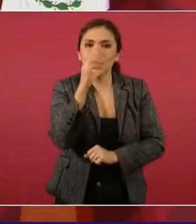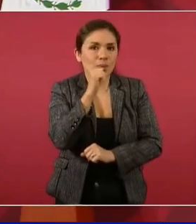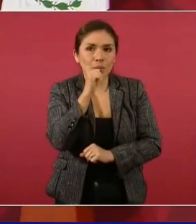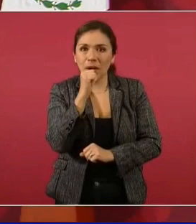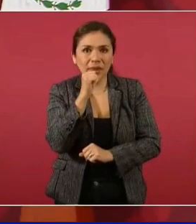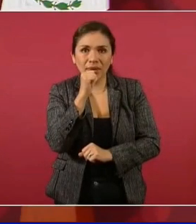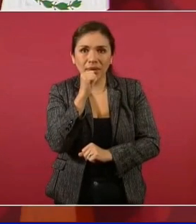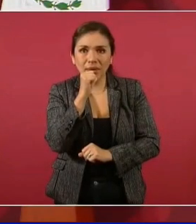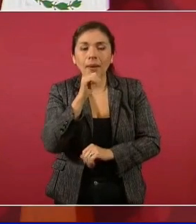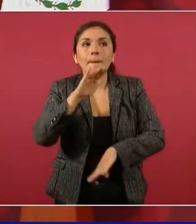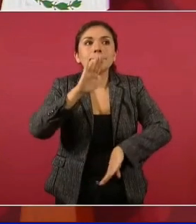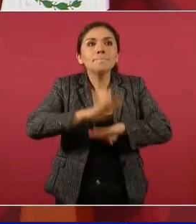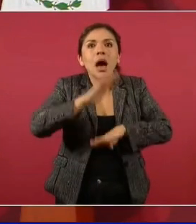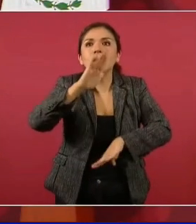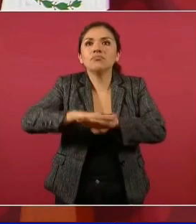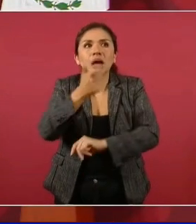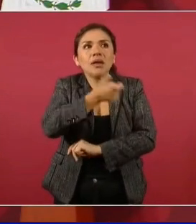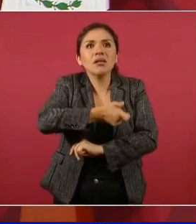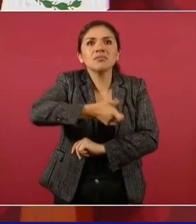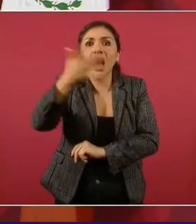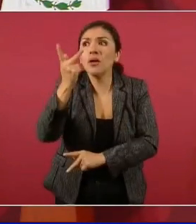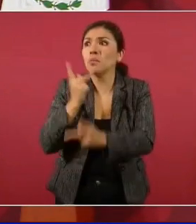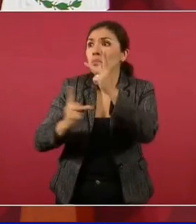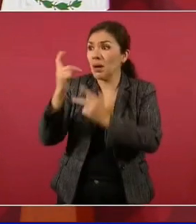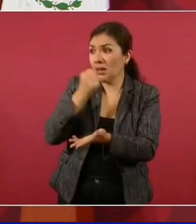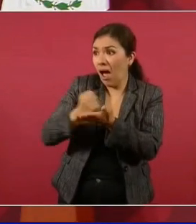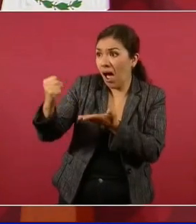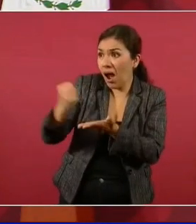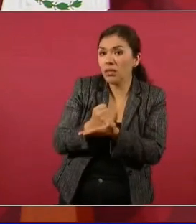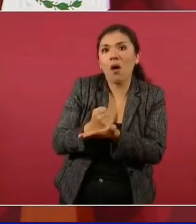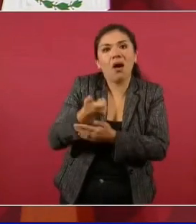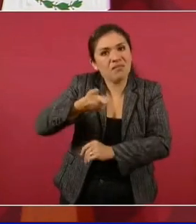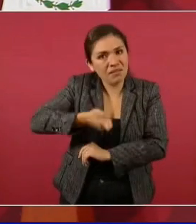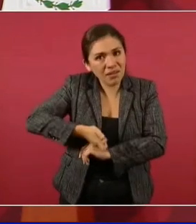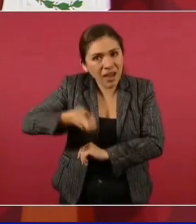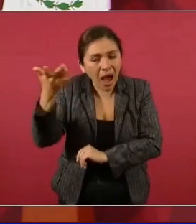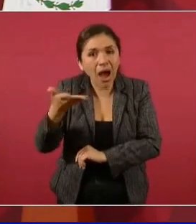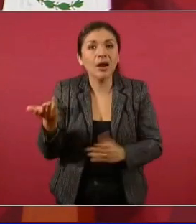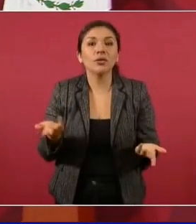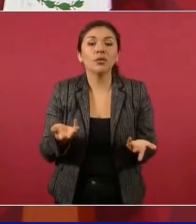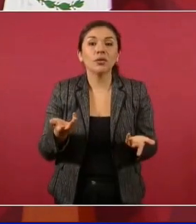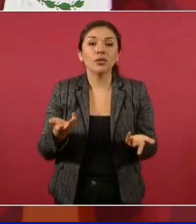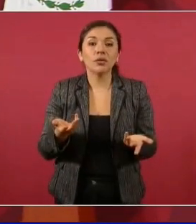se encarece el dinero de créditos,